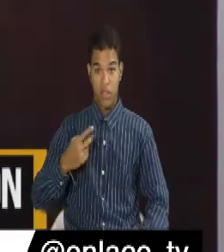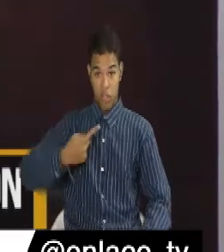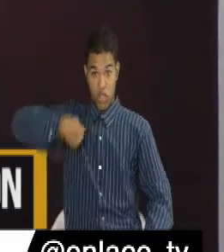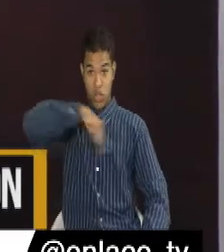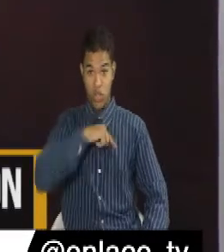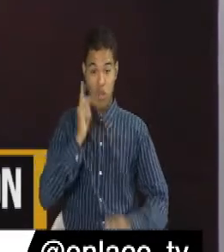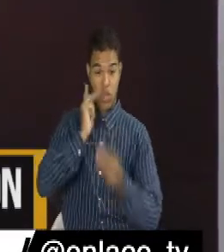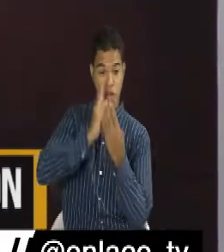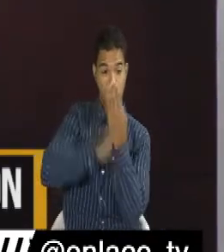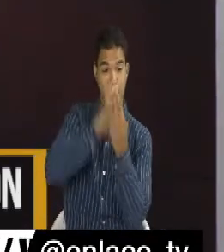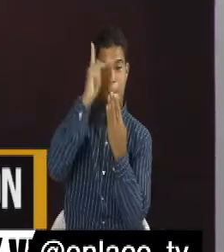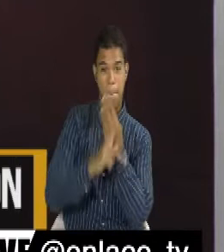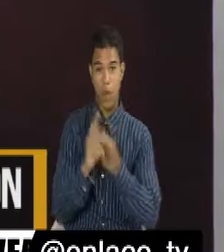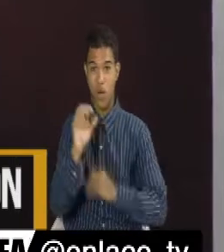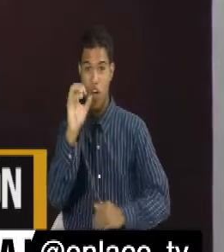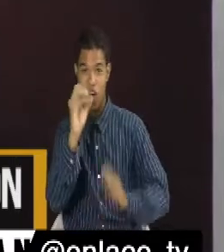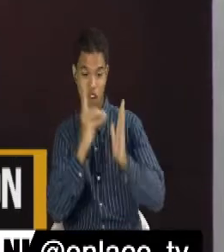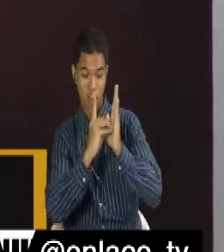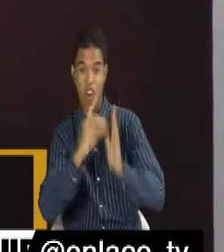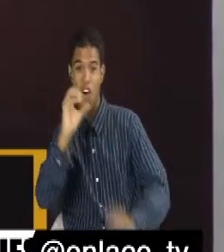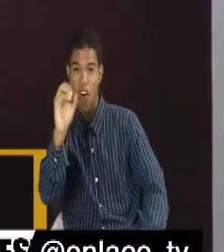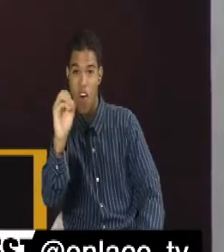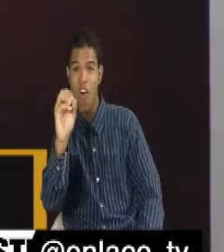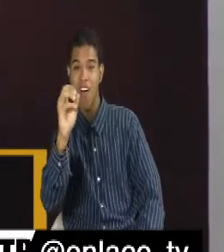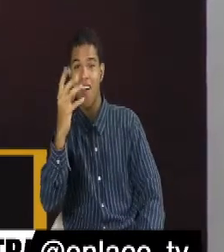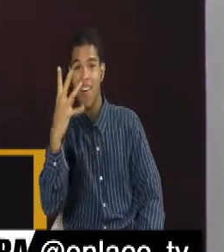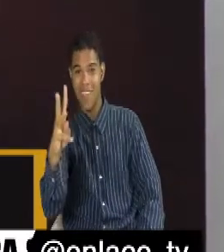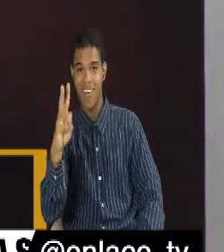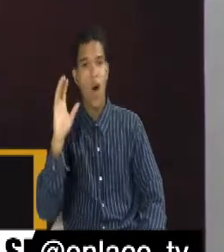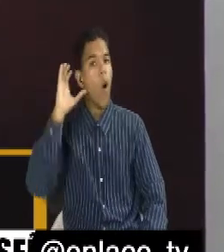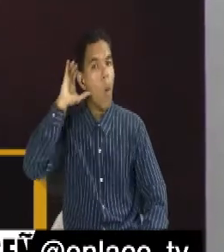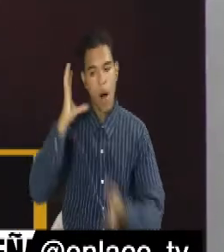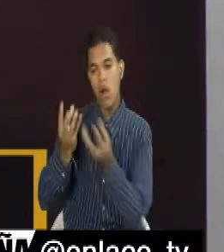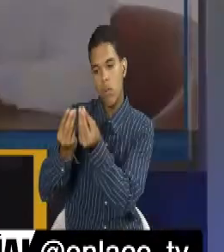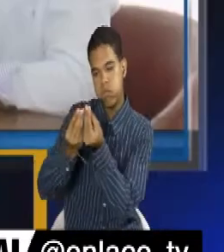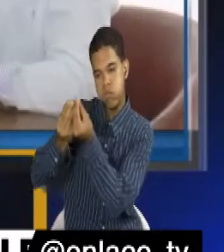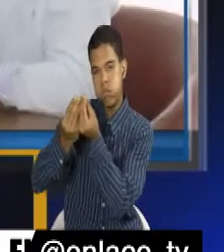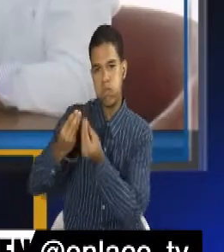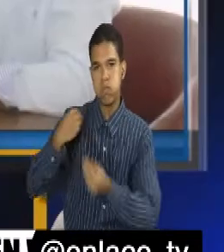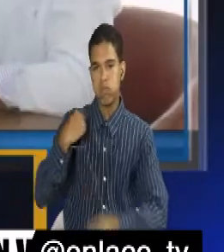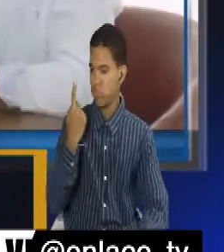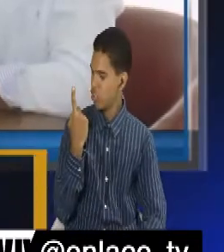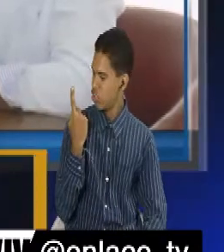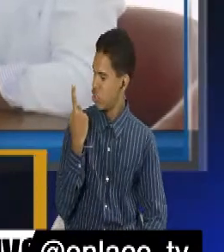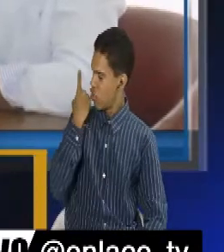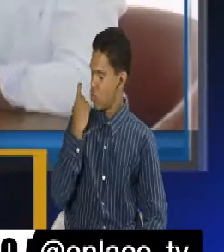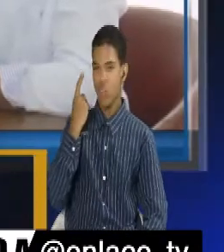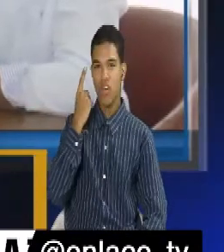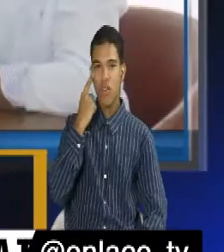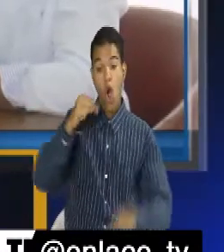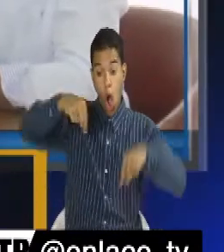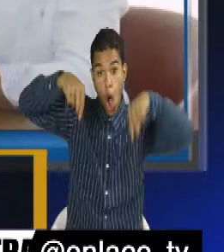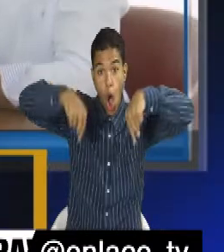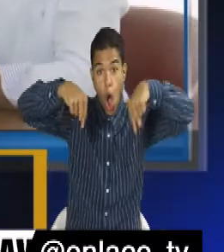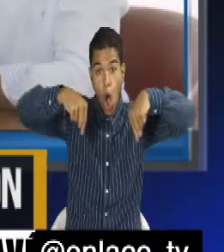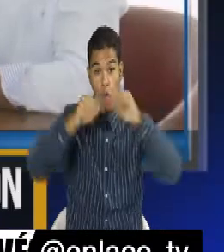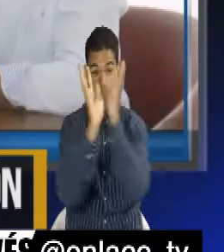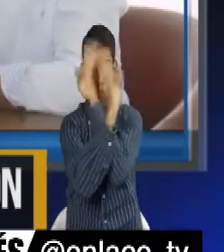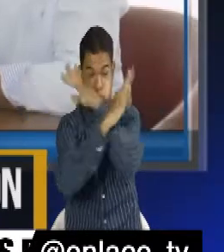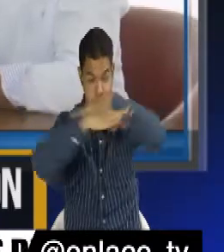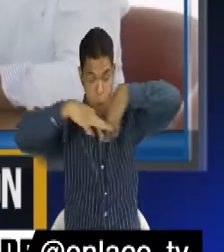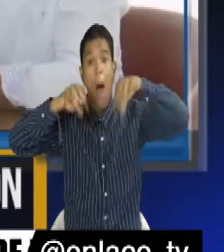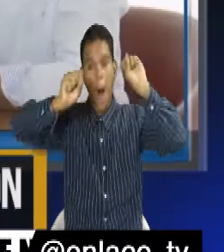en el proyecto de acuerdo 014 que está en el Consejo Municipal en primer debate y que fue aprobado en la madrugada de hoy, lo que nos